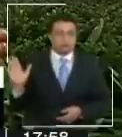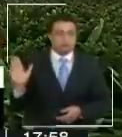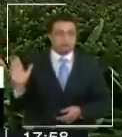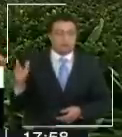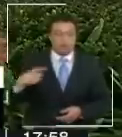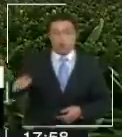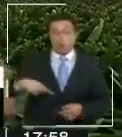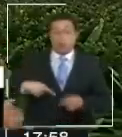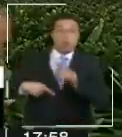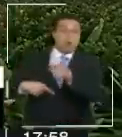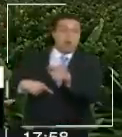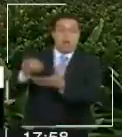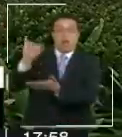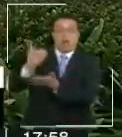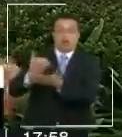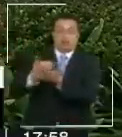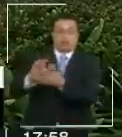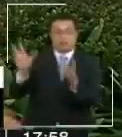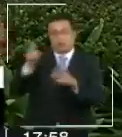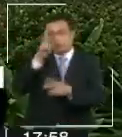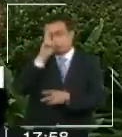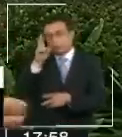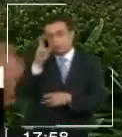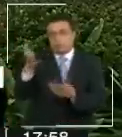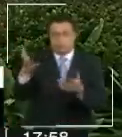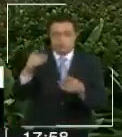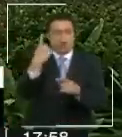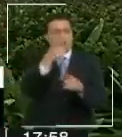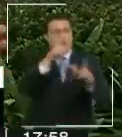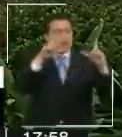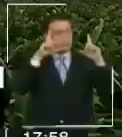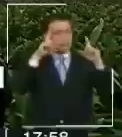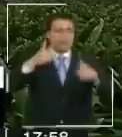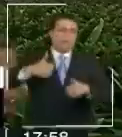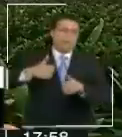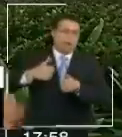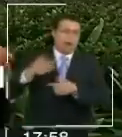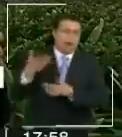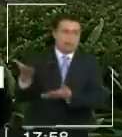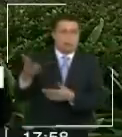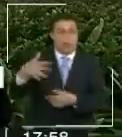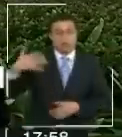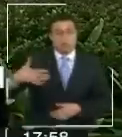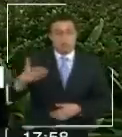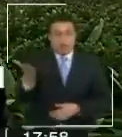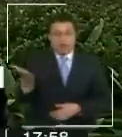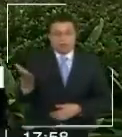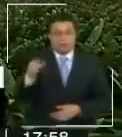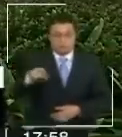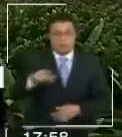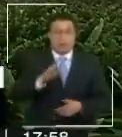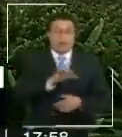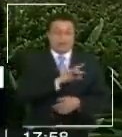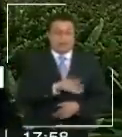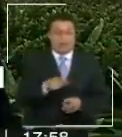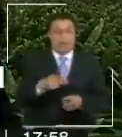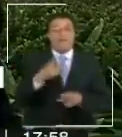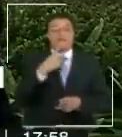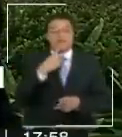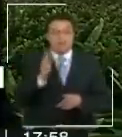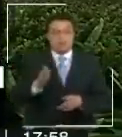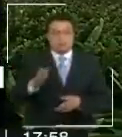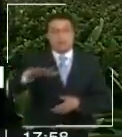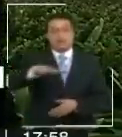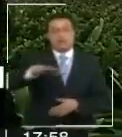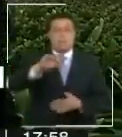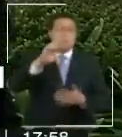echemos la culpa a instituciones que tienen un prestigio ganado en la sociedad, porque ese prestigio es indispensable para que este país siga viviendo una situación de